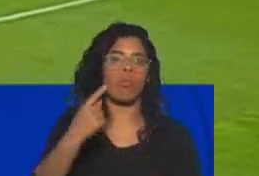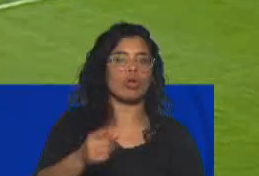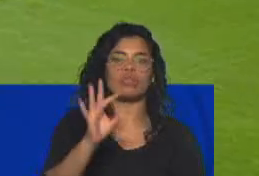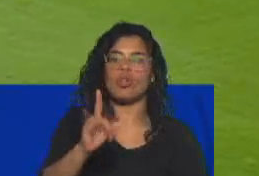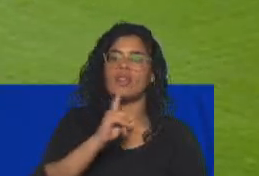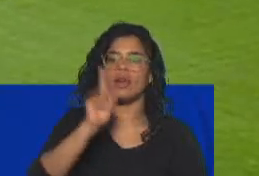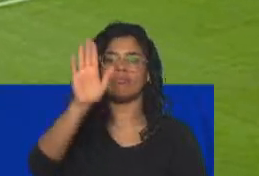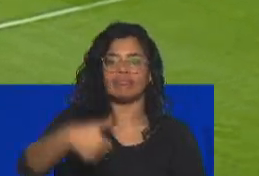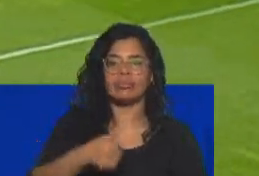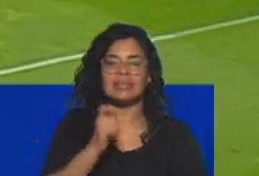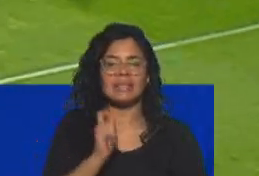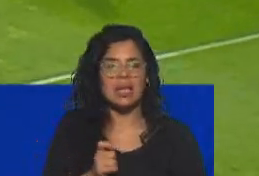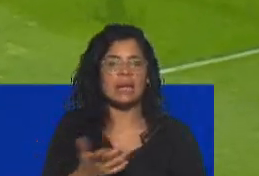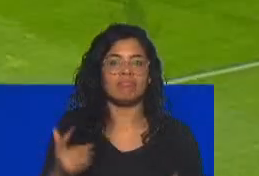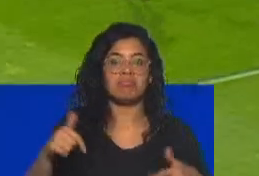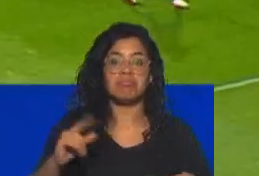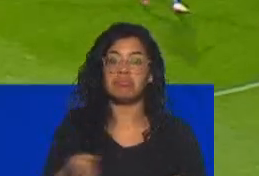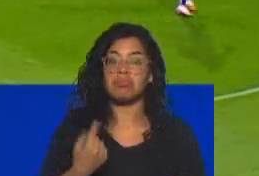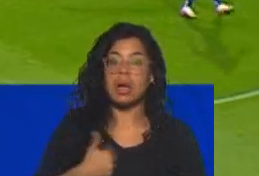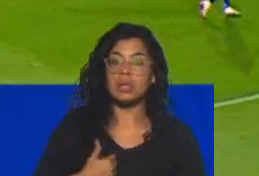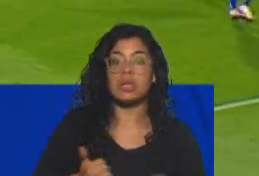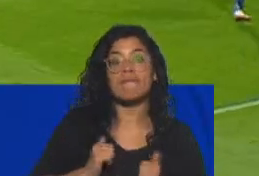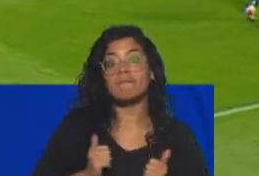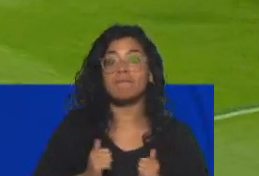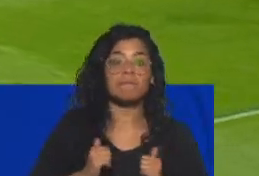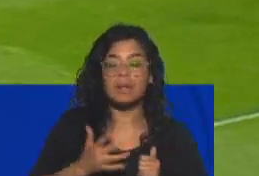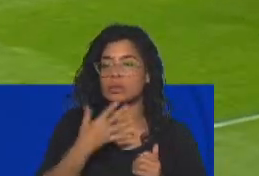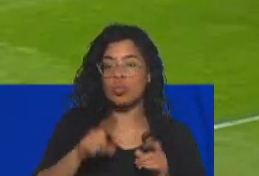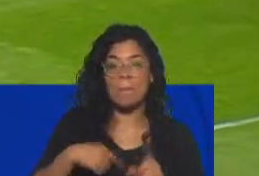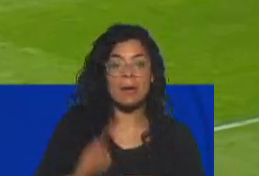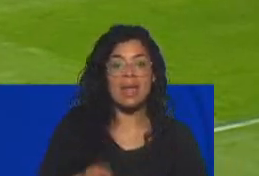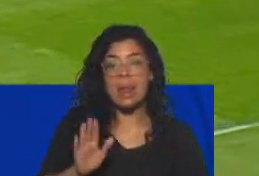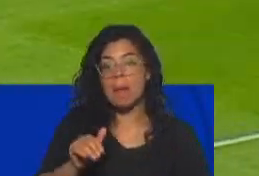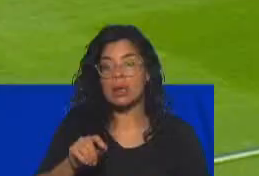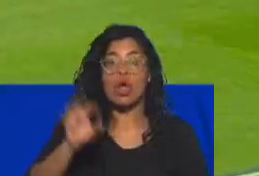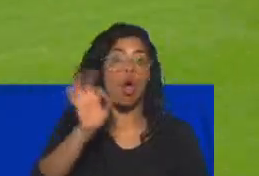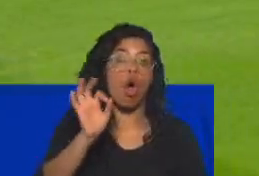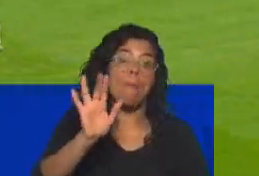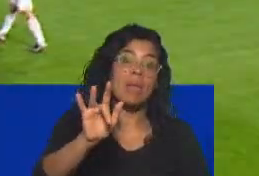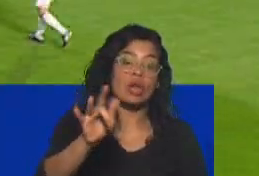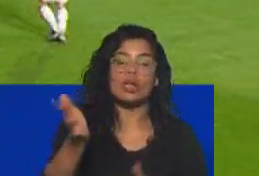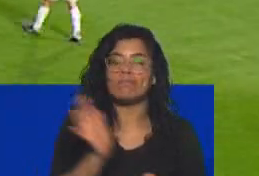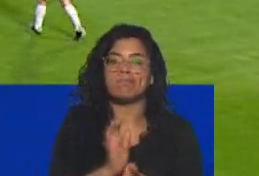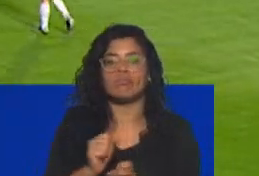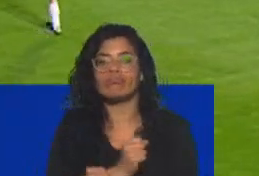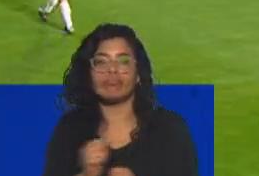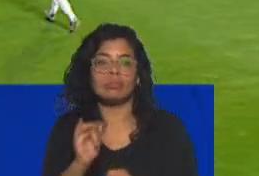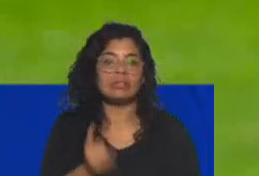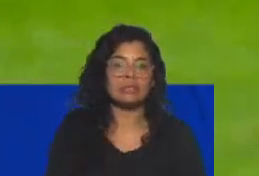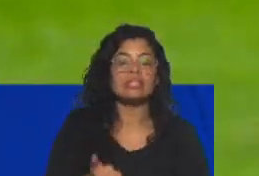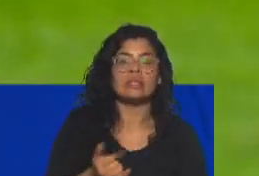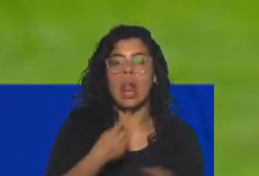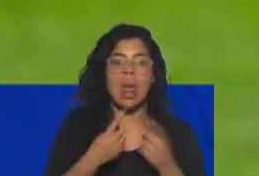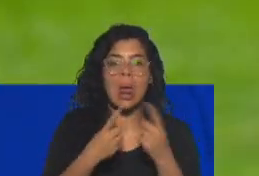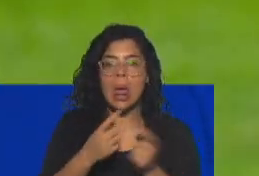cuando aquí en la Argentina esperábamos que mañana martes, a más tardar el miércoles, tendríamos la conferencia de